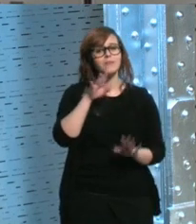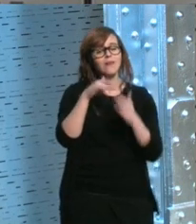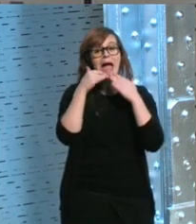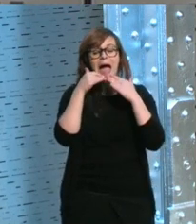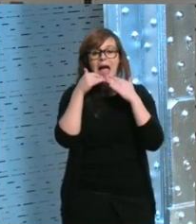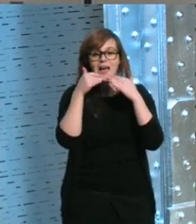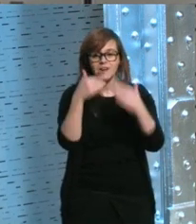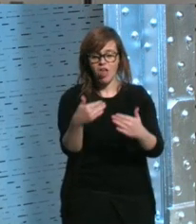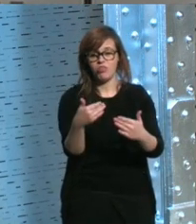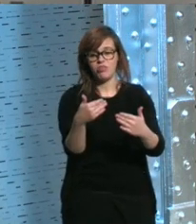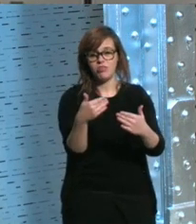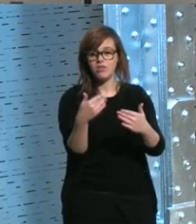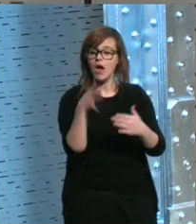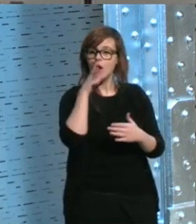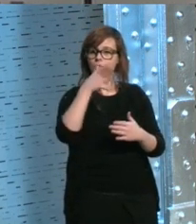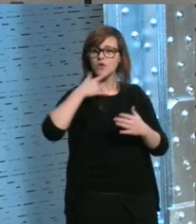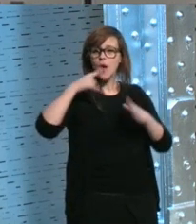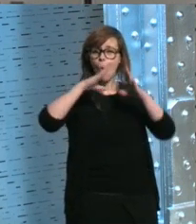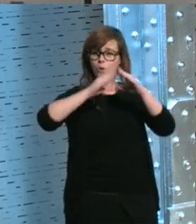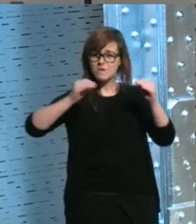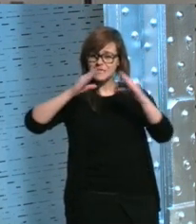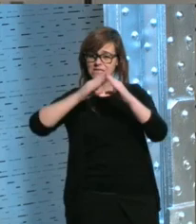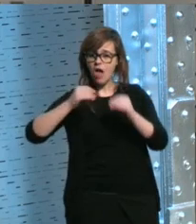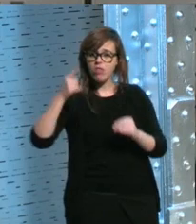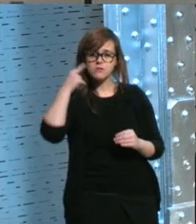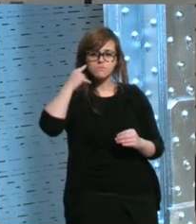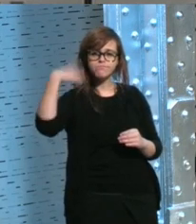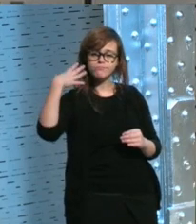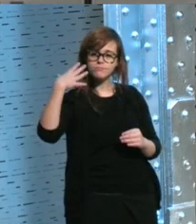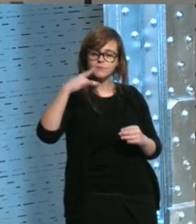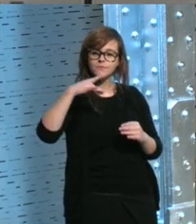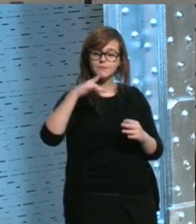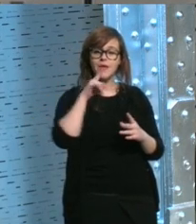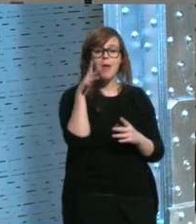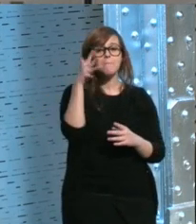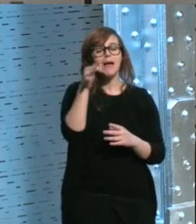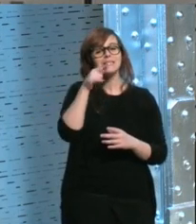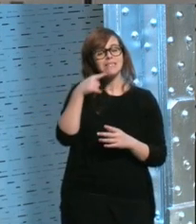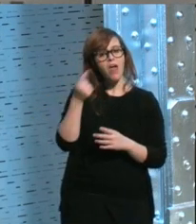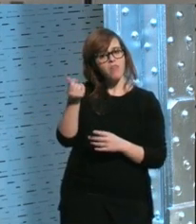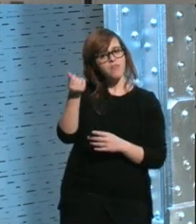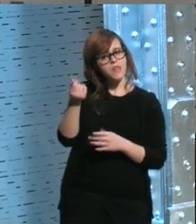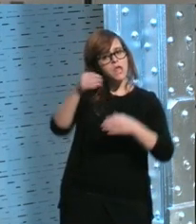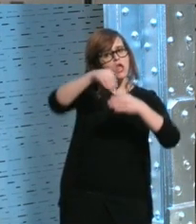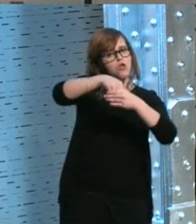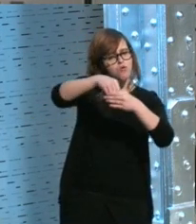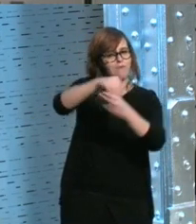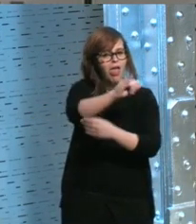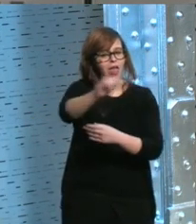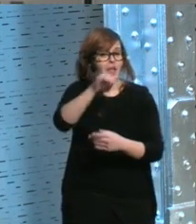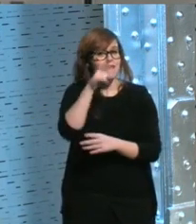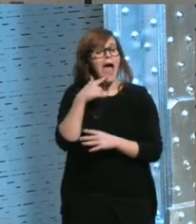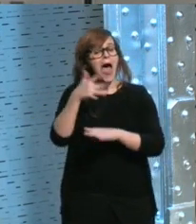concentración excepcional de universidades de gran calidad, dinero de capital riesgo, apoyo del